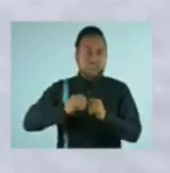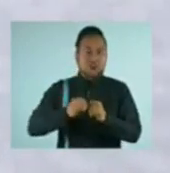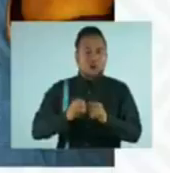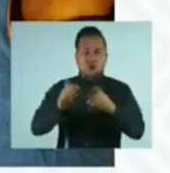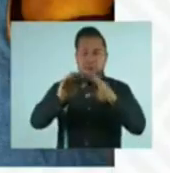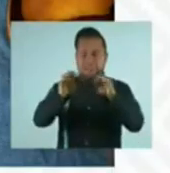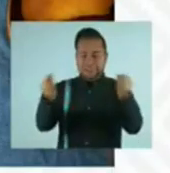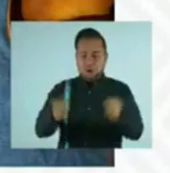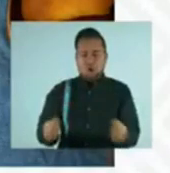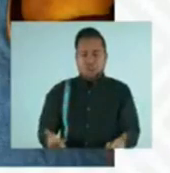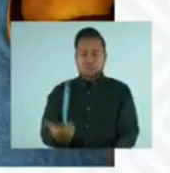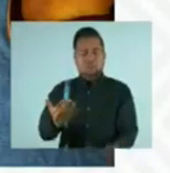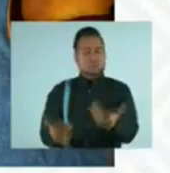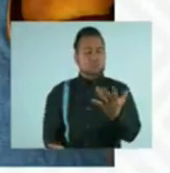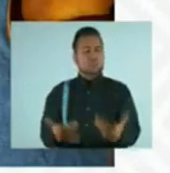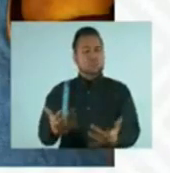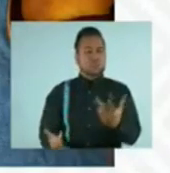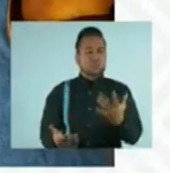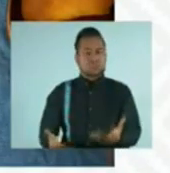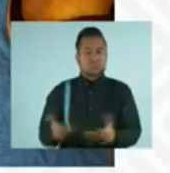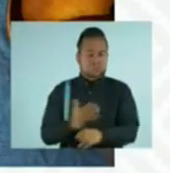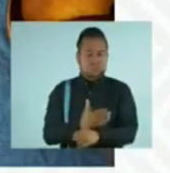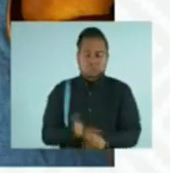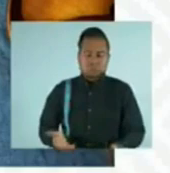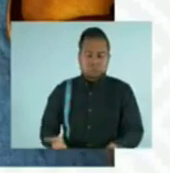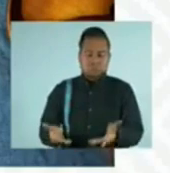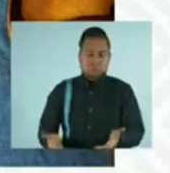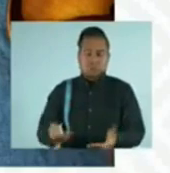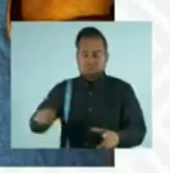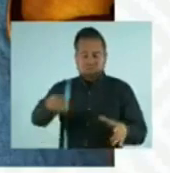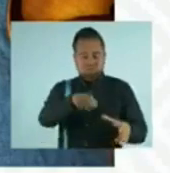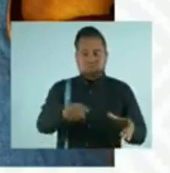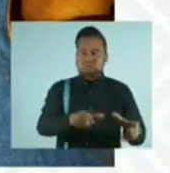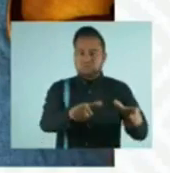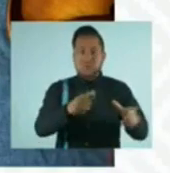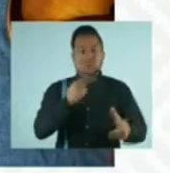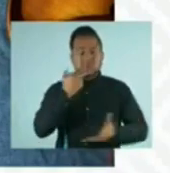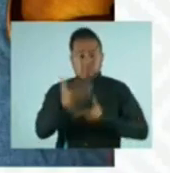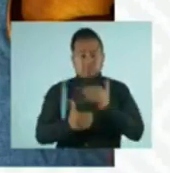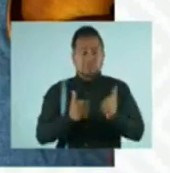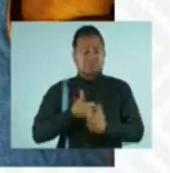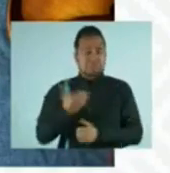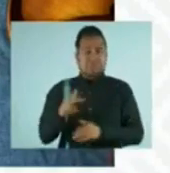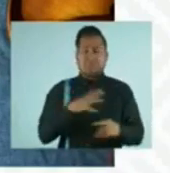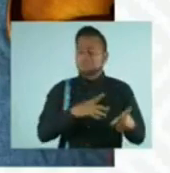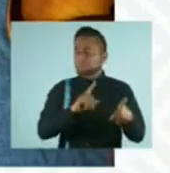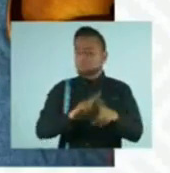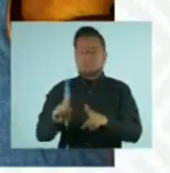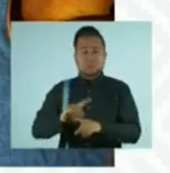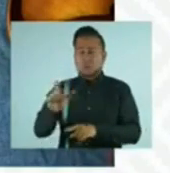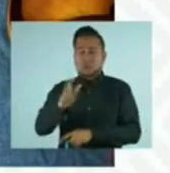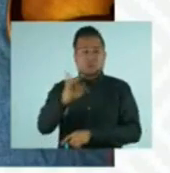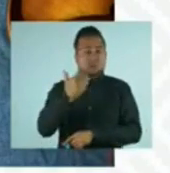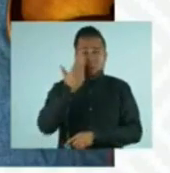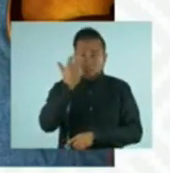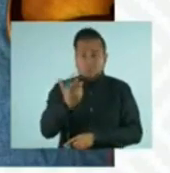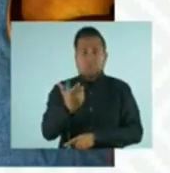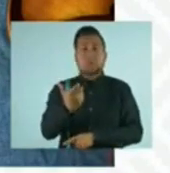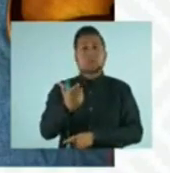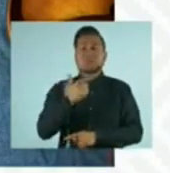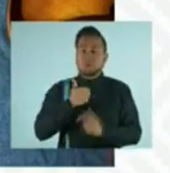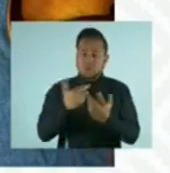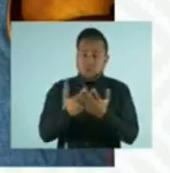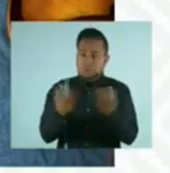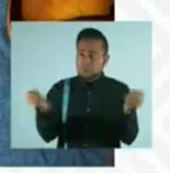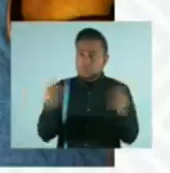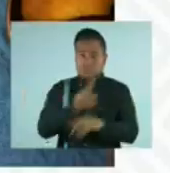todos ustedes le tenemos este servicio en nuestros comedores. Cuando gusten, nos podemos esperar